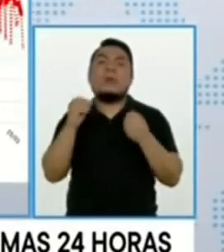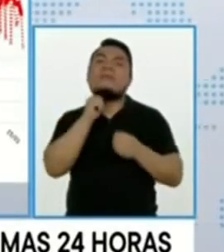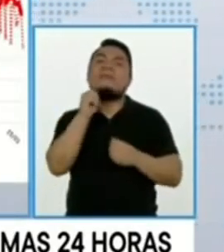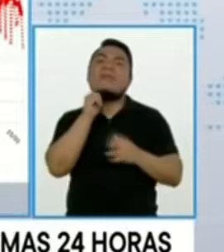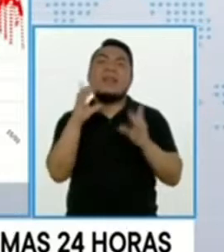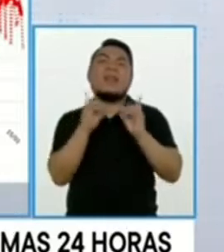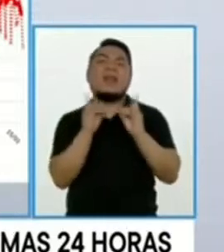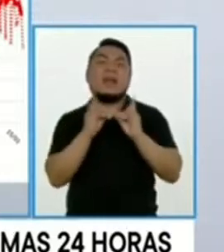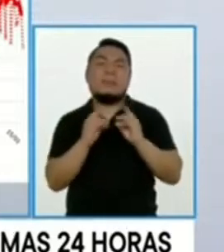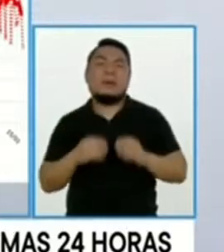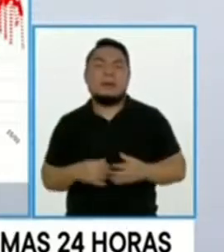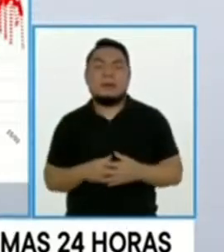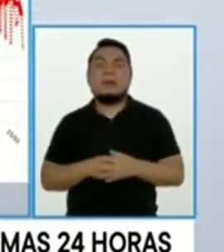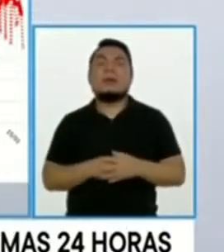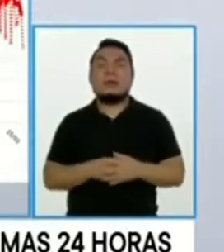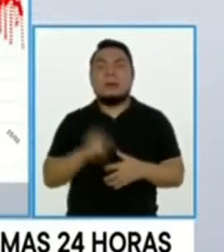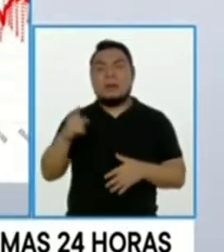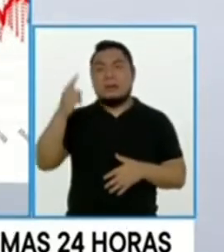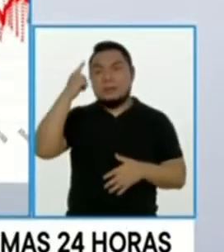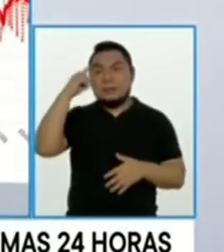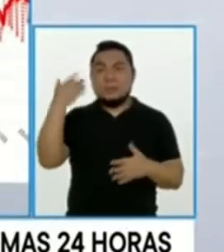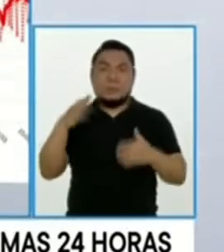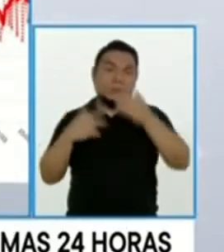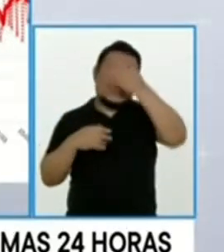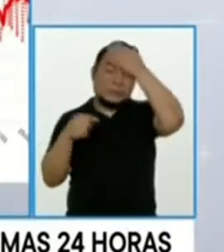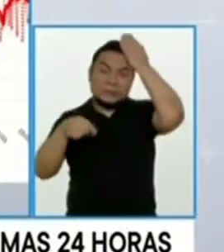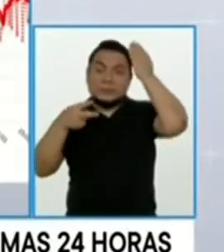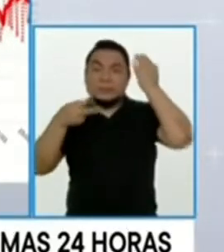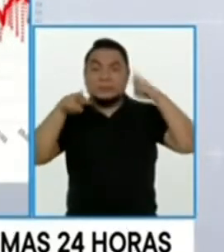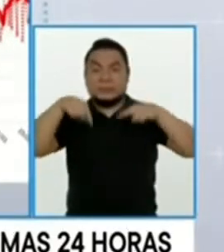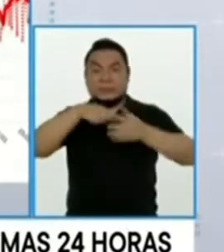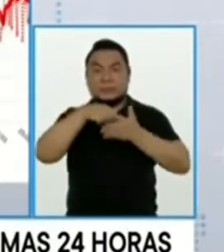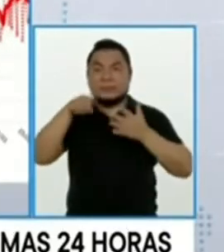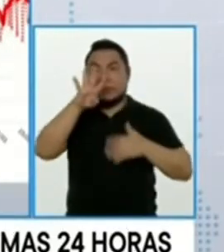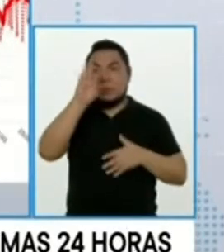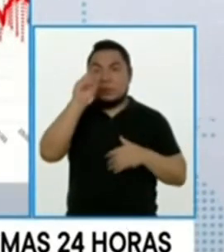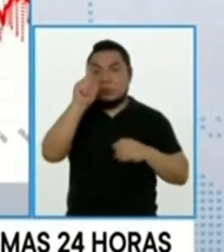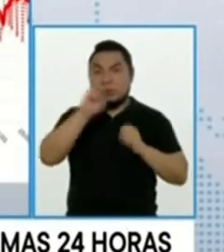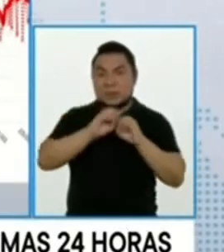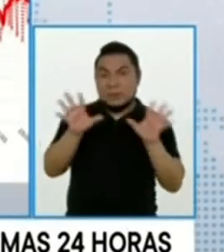Claro, pero entonces eso nos podría llevar a pensar que vamos a duplicar en esta semana 40 por día.